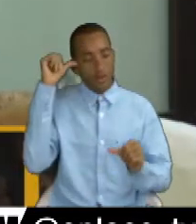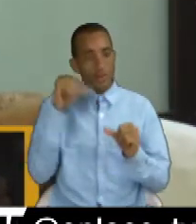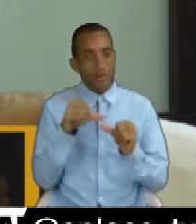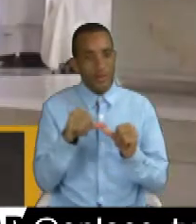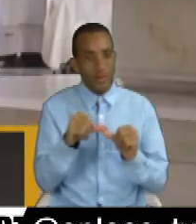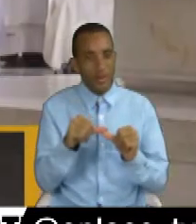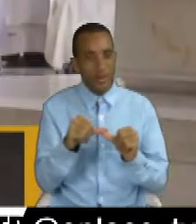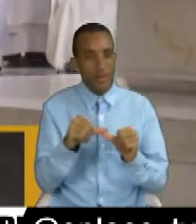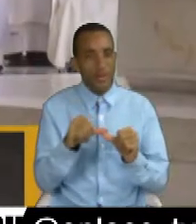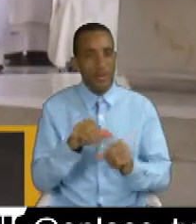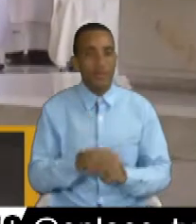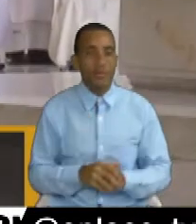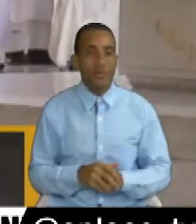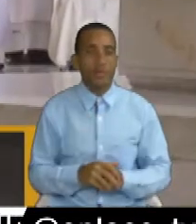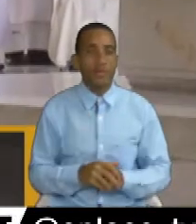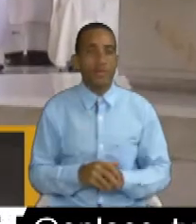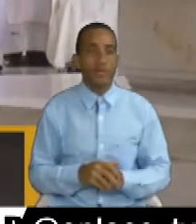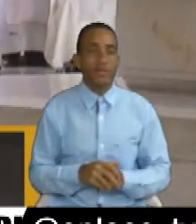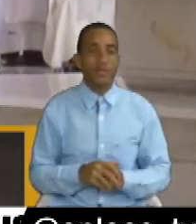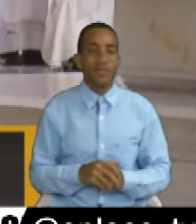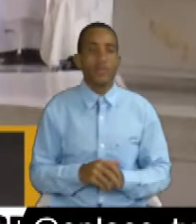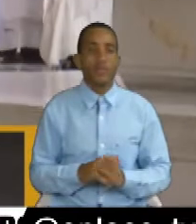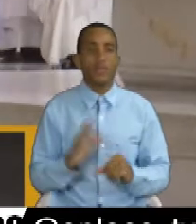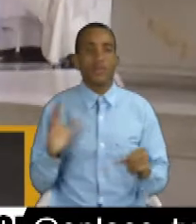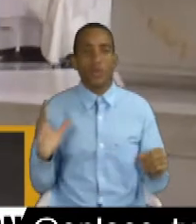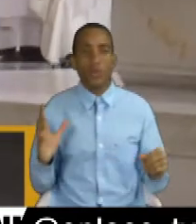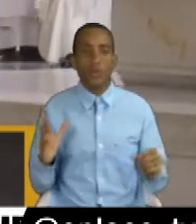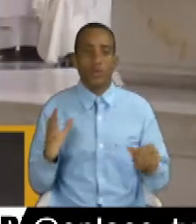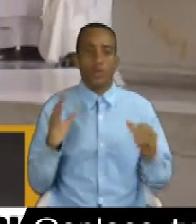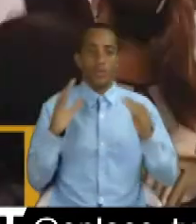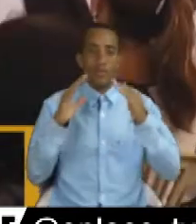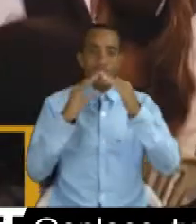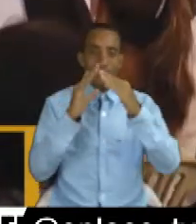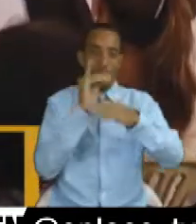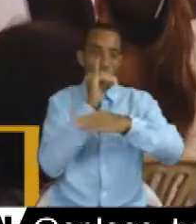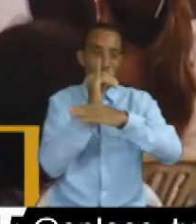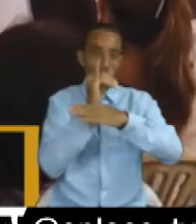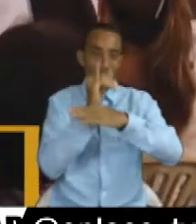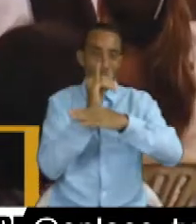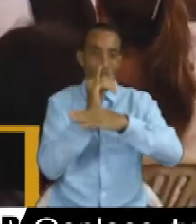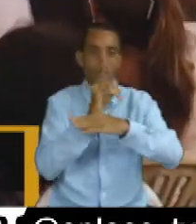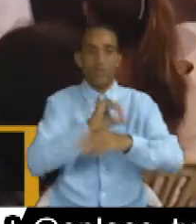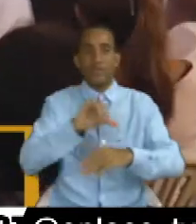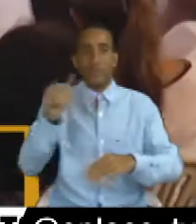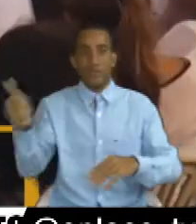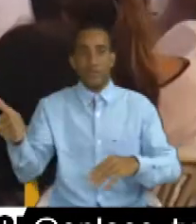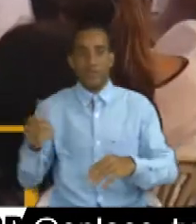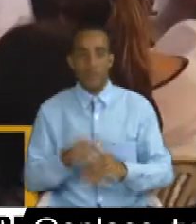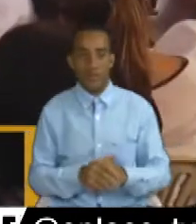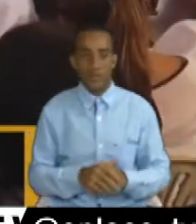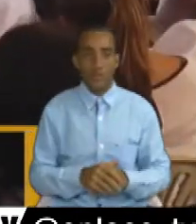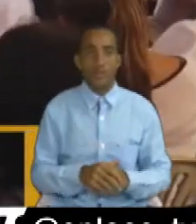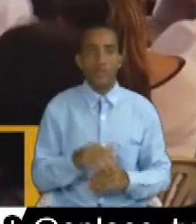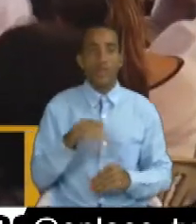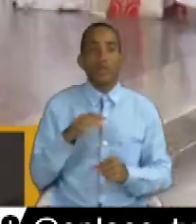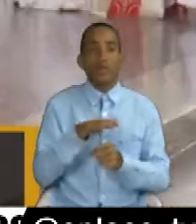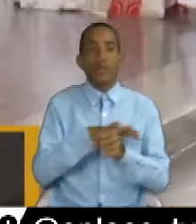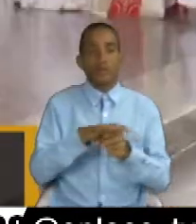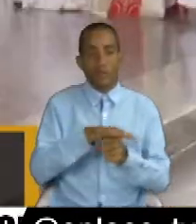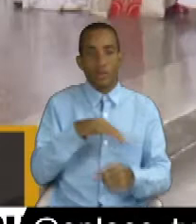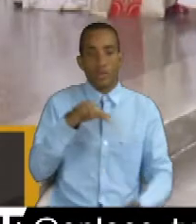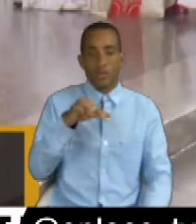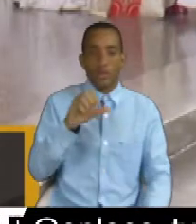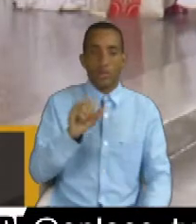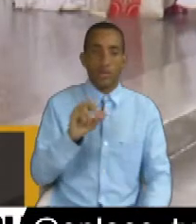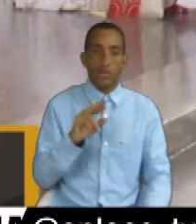en la Casa Episcopal y luego en la Parroquia del Espíritu Santo en el Parnaso. Y el